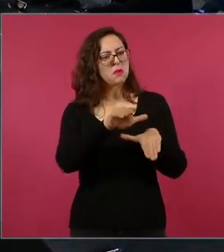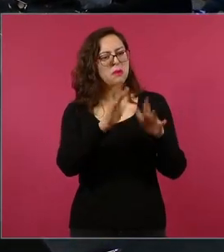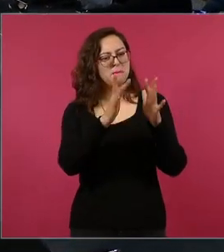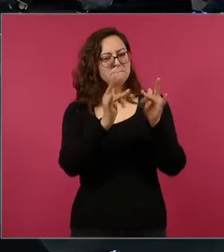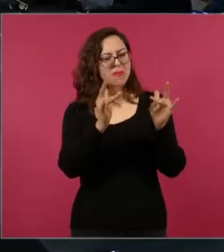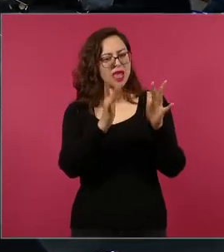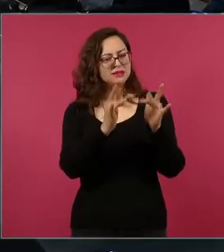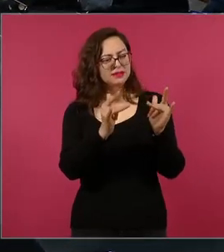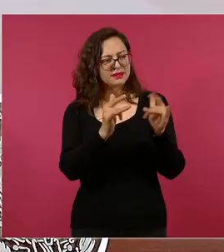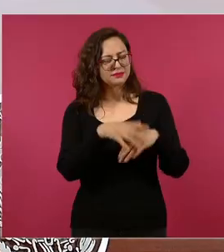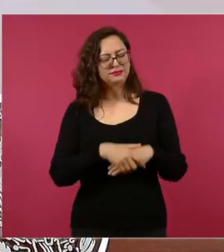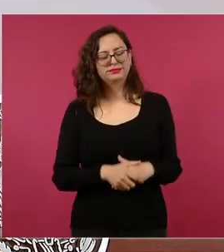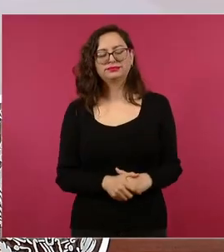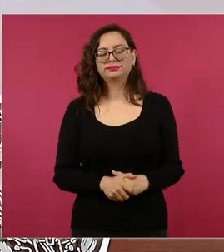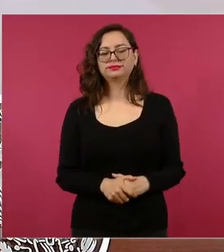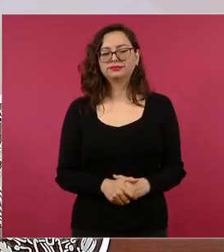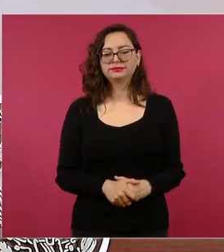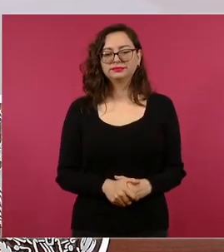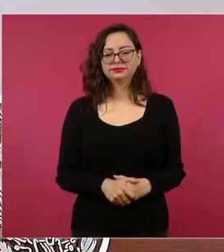Hace poco